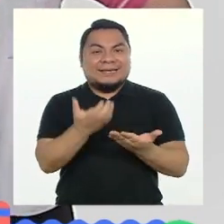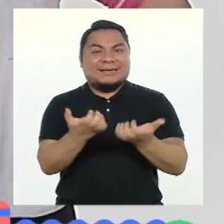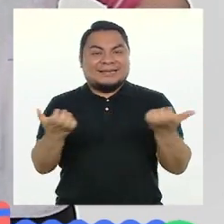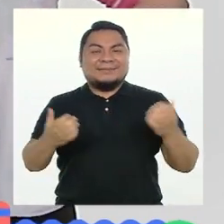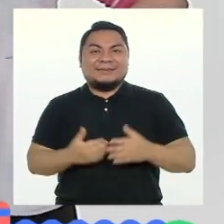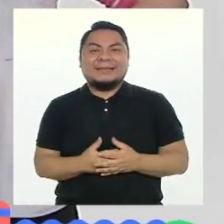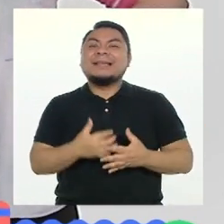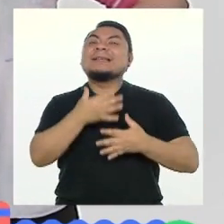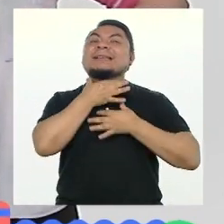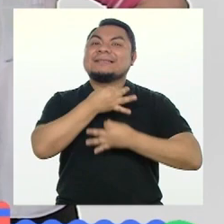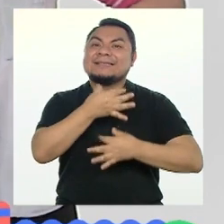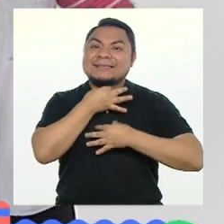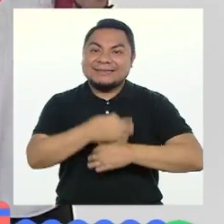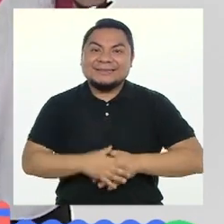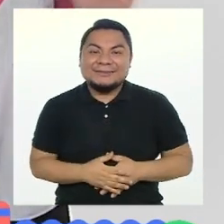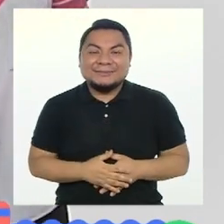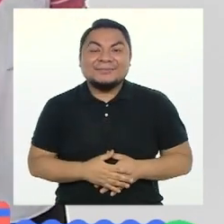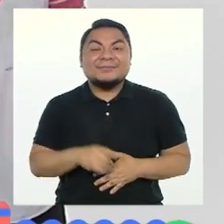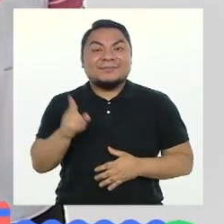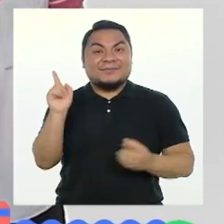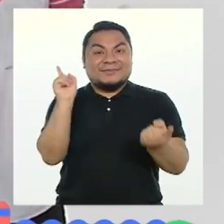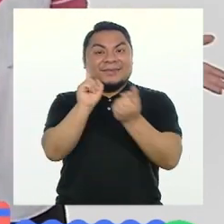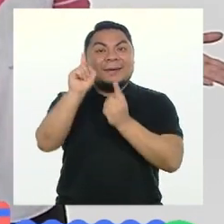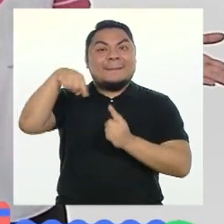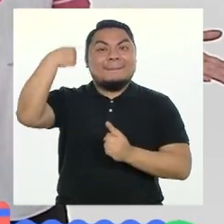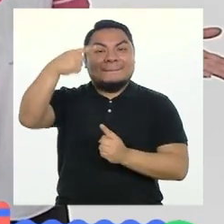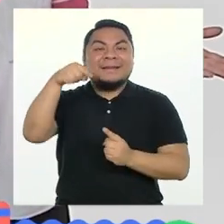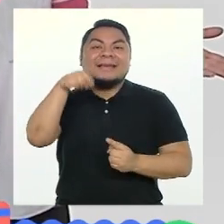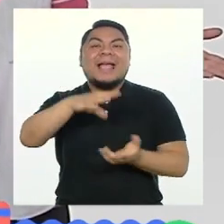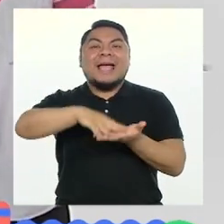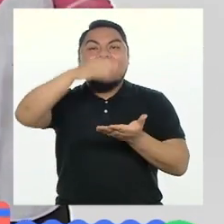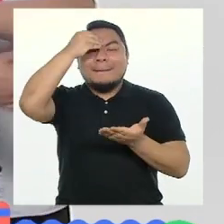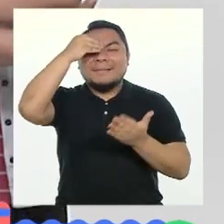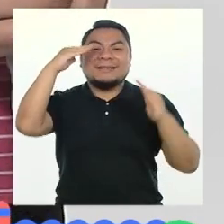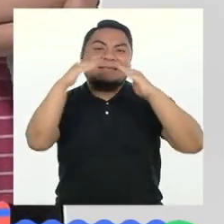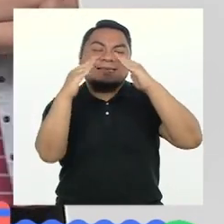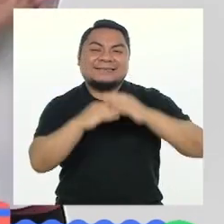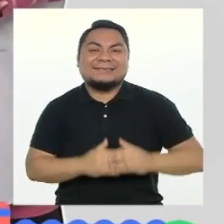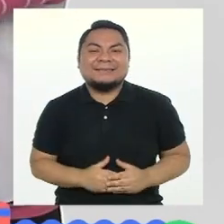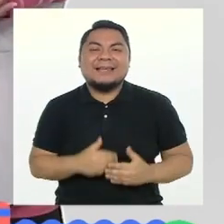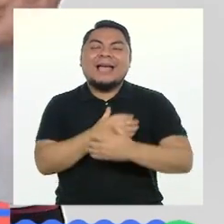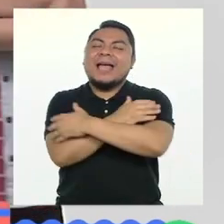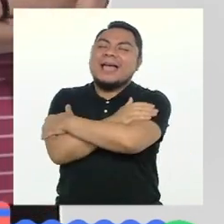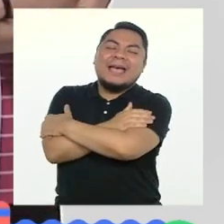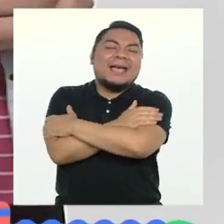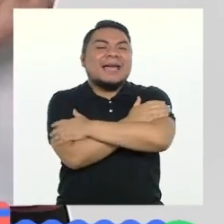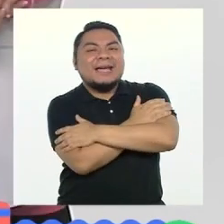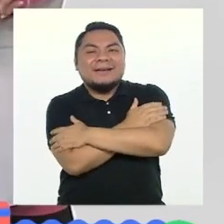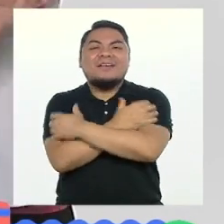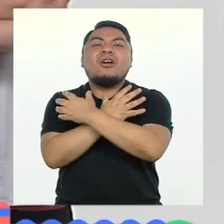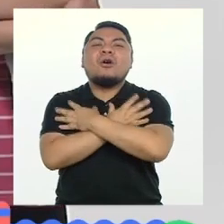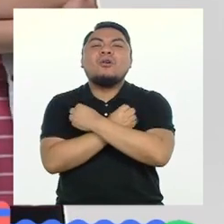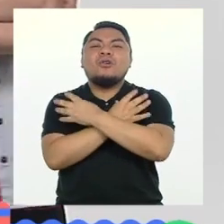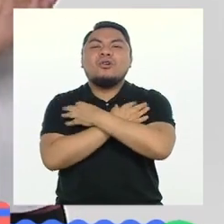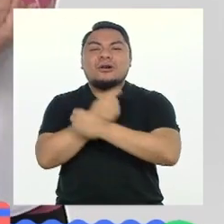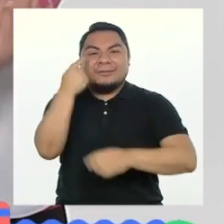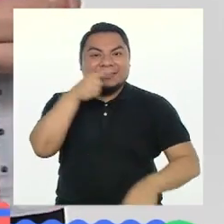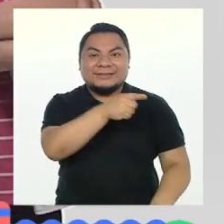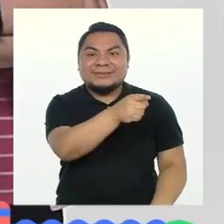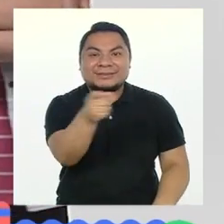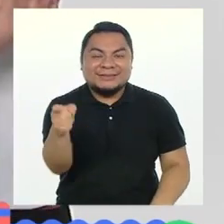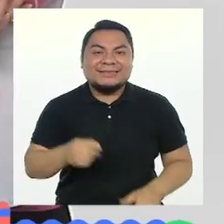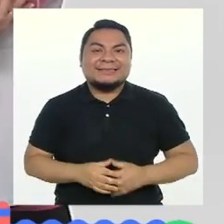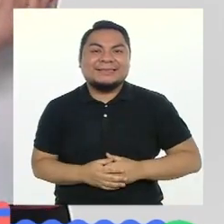elementos. ¡Qué interesante! Nos vemos mañana en Aprendo en Casa. Abrazos de oso a la distancia